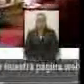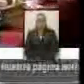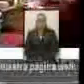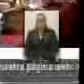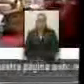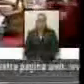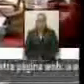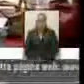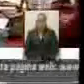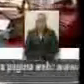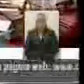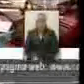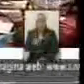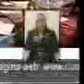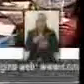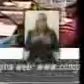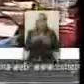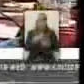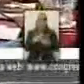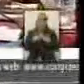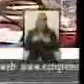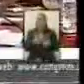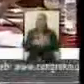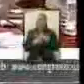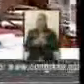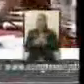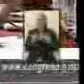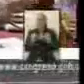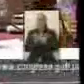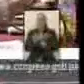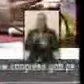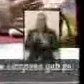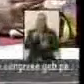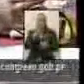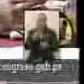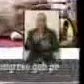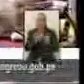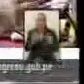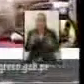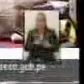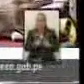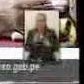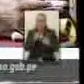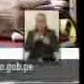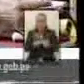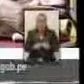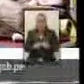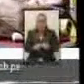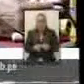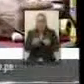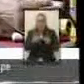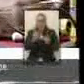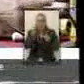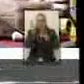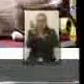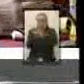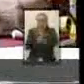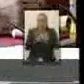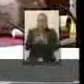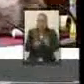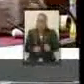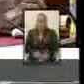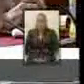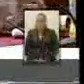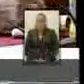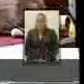la liquidación de la empresa y entregársela a un grupo económico, que lo diga claramente, pero que no siga tratando de confundir a la gente. Nosotros estamos